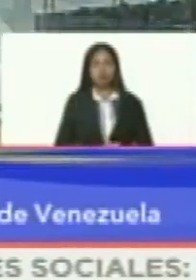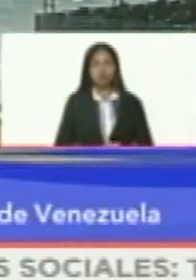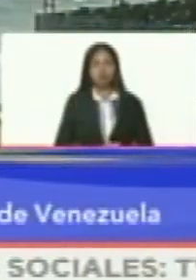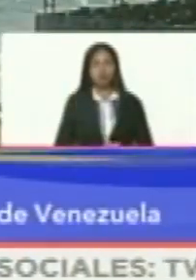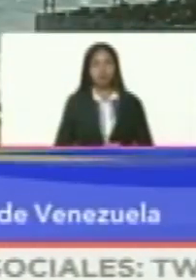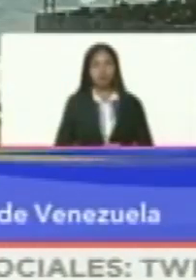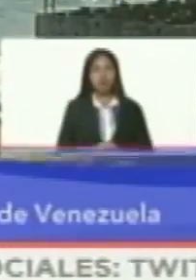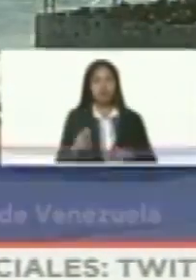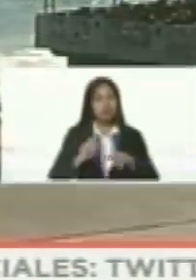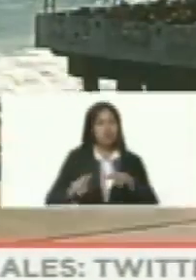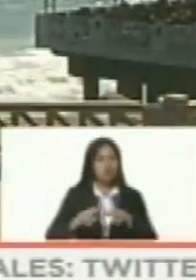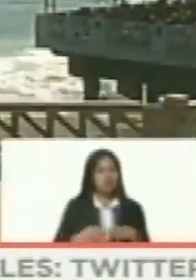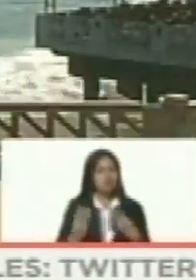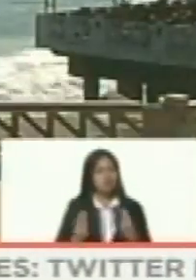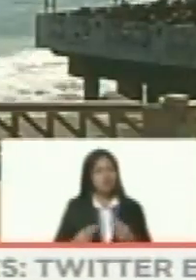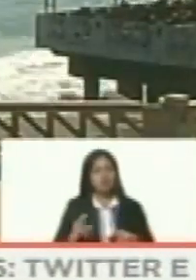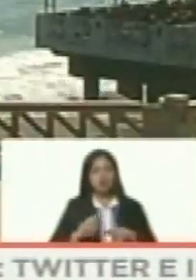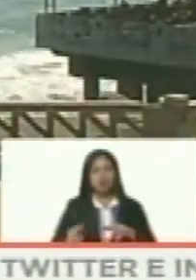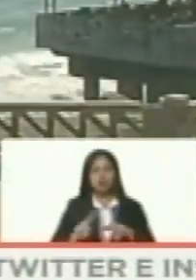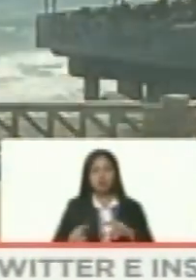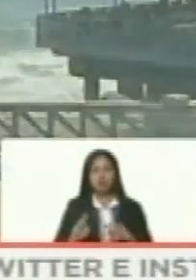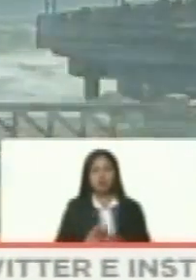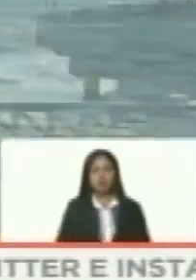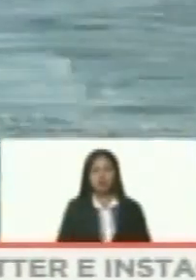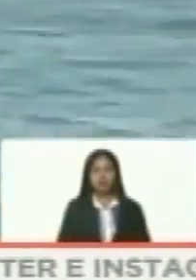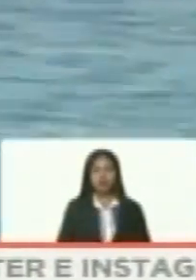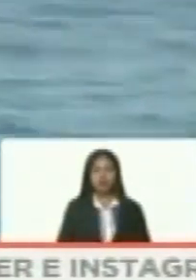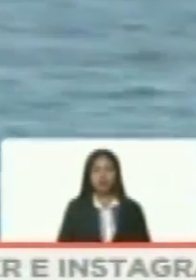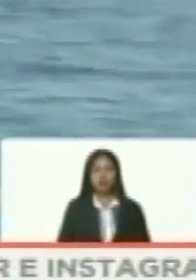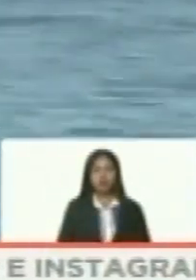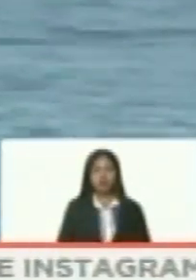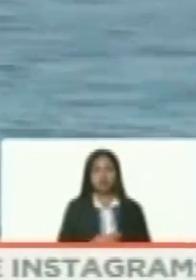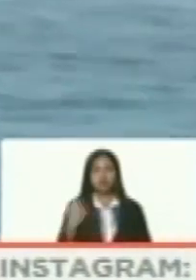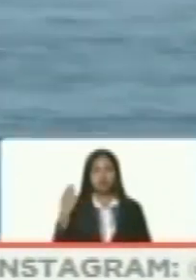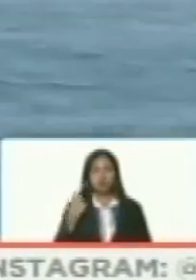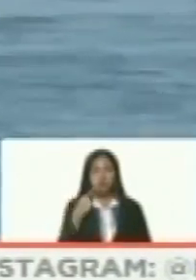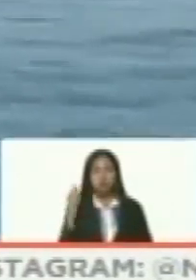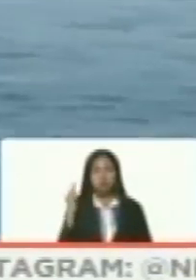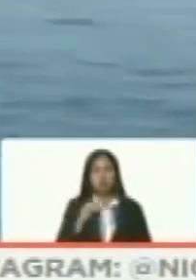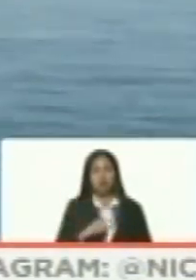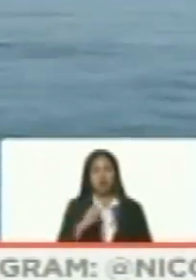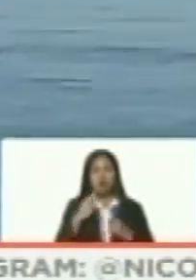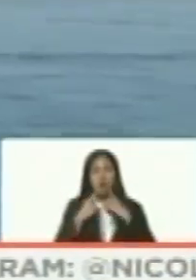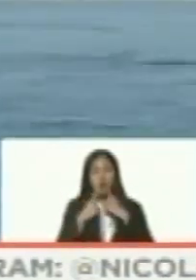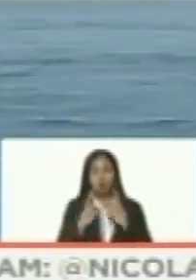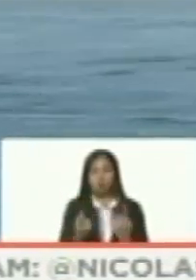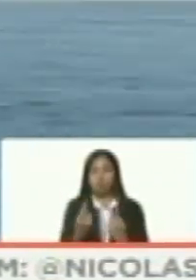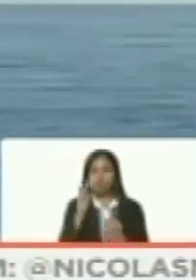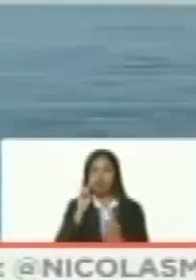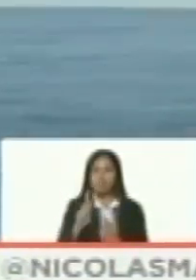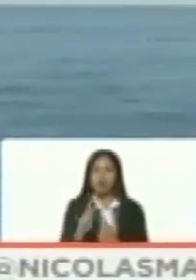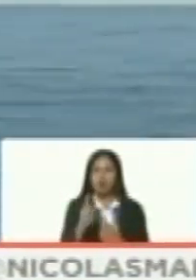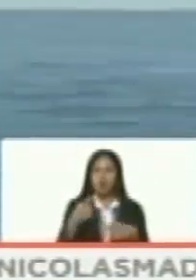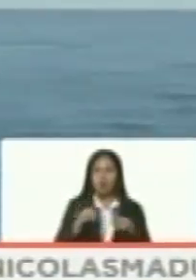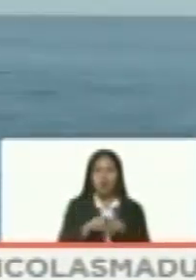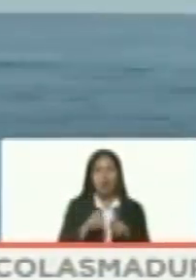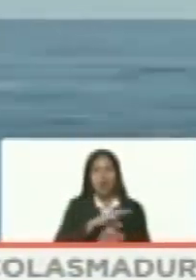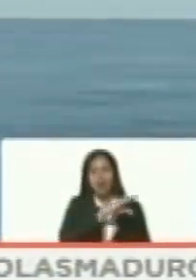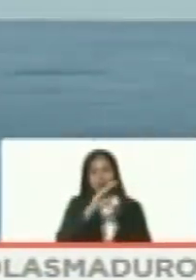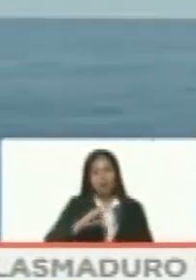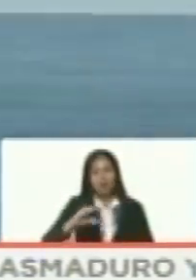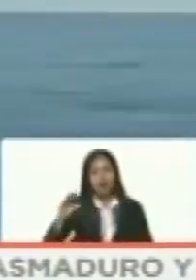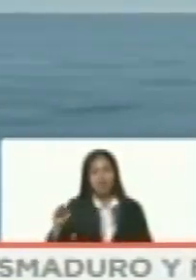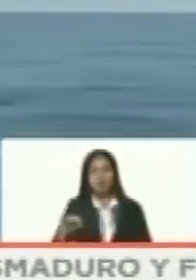Desde niño, desde muy niño. Cada vez que yo vengo por la autopista y veo el mar Caribe aquí de La